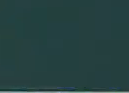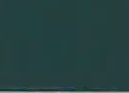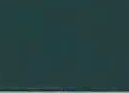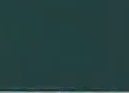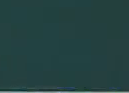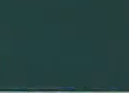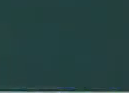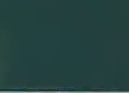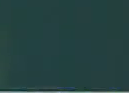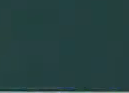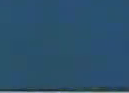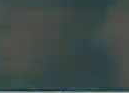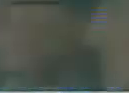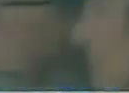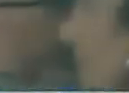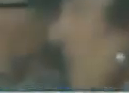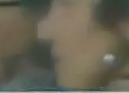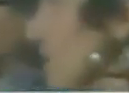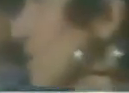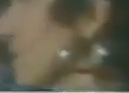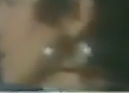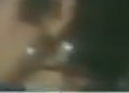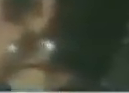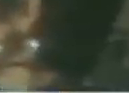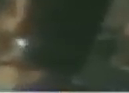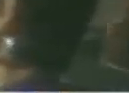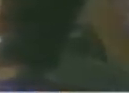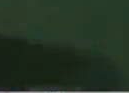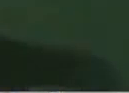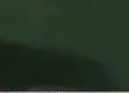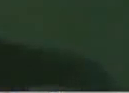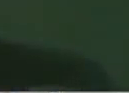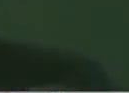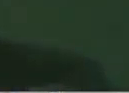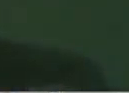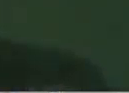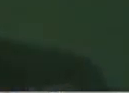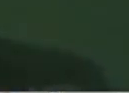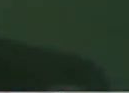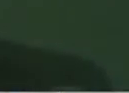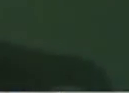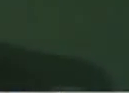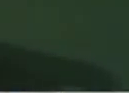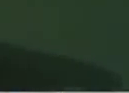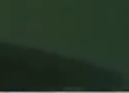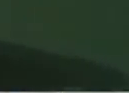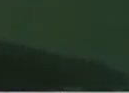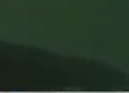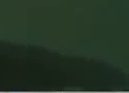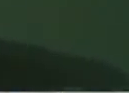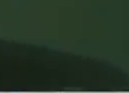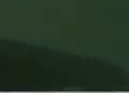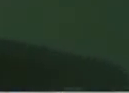aceptar una invitación a venir a Cuba. Queridos compatriotas cubanos, latinoamericanos,